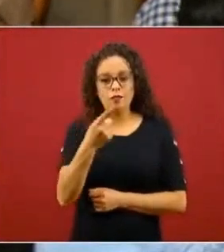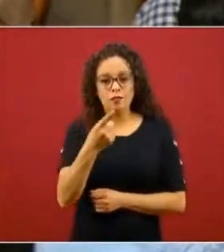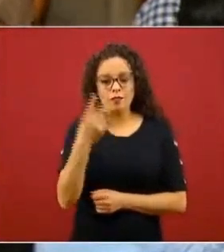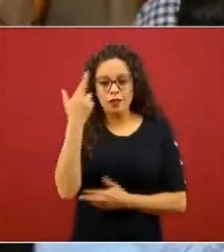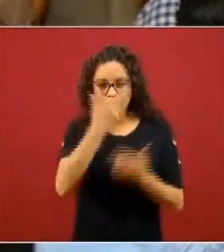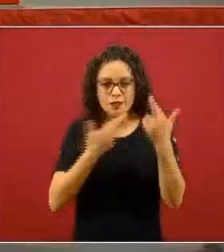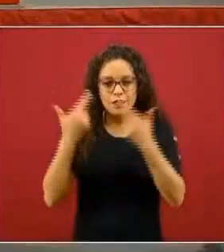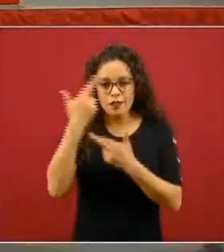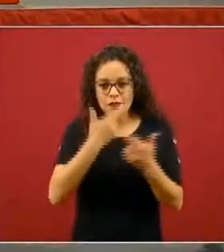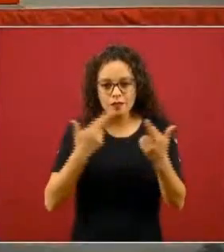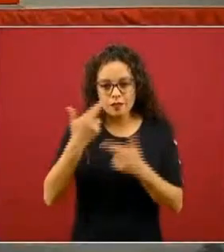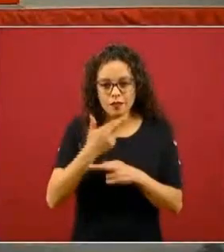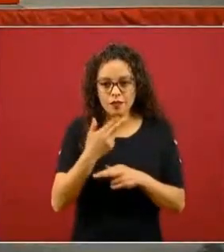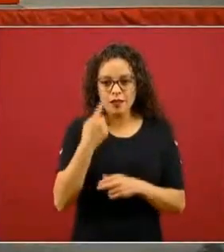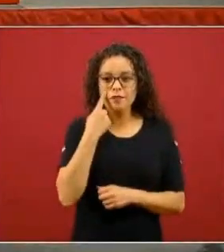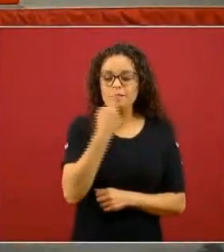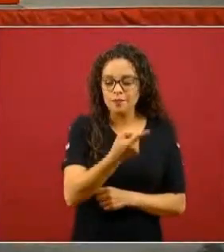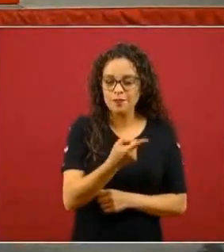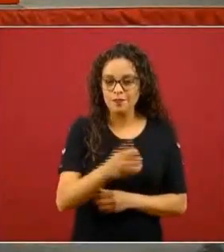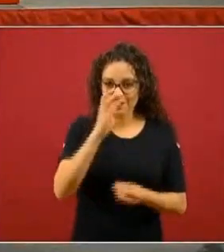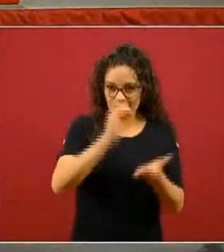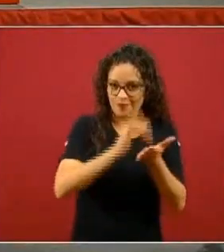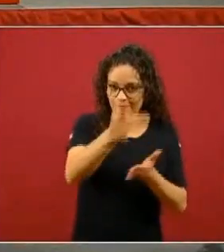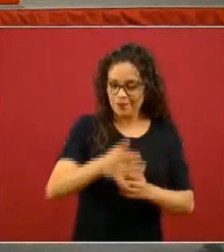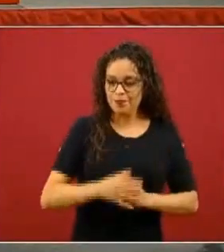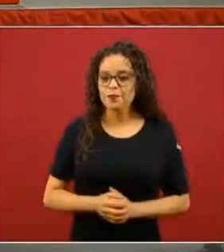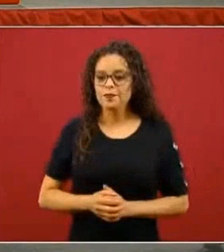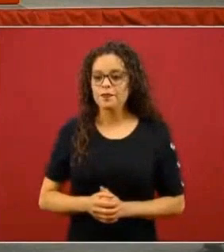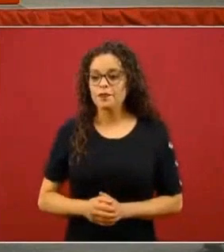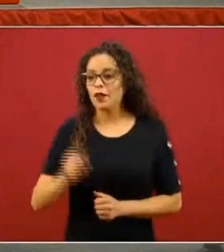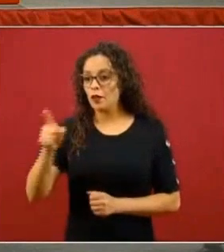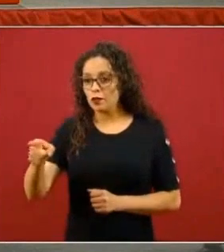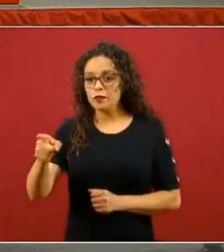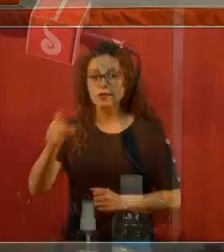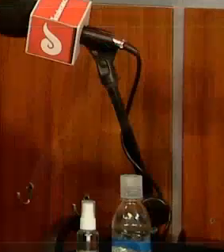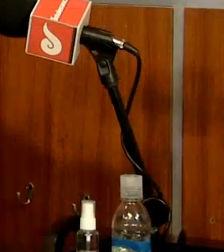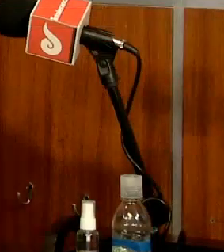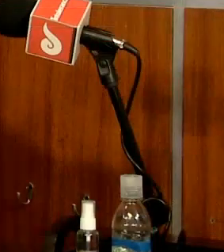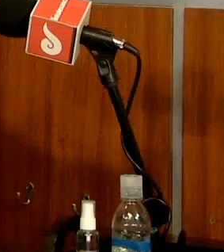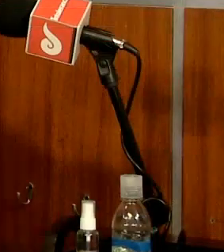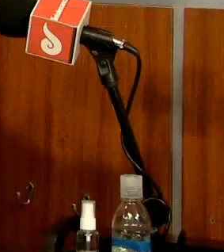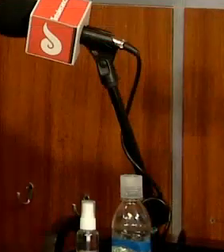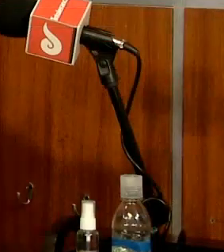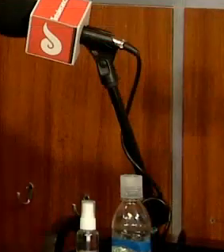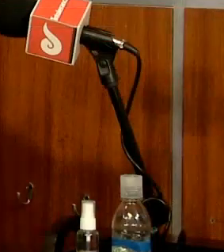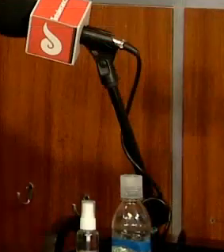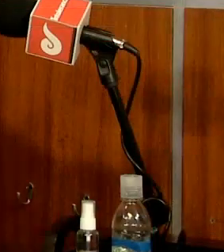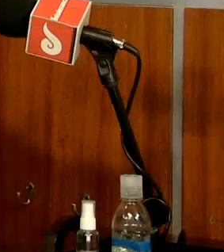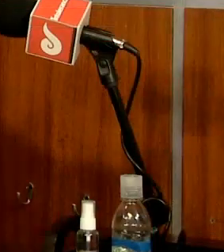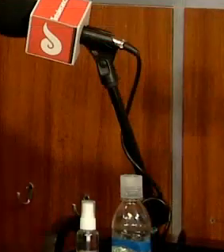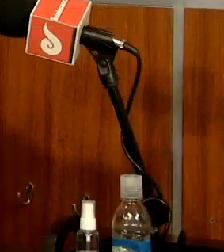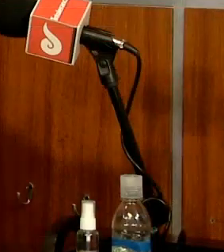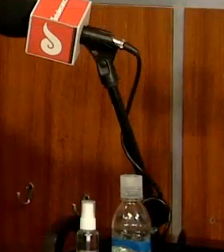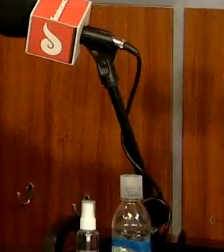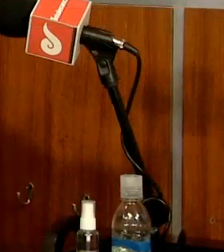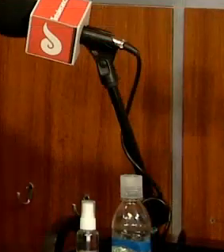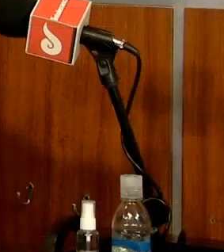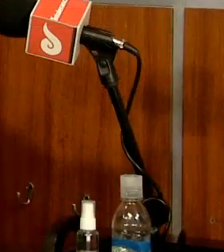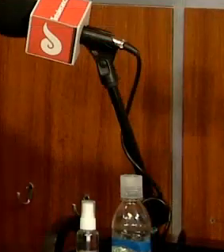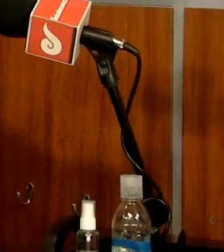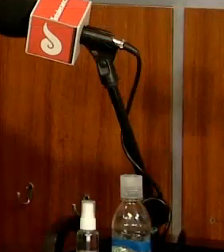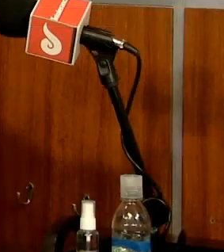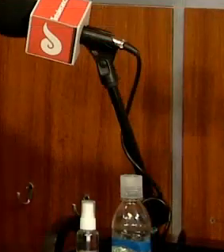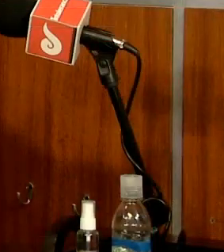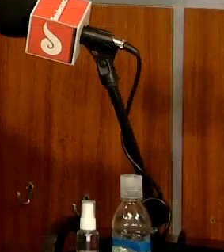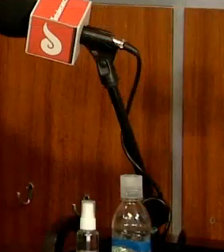gusto. Gracias, el colega que está aquí enfrente, usted y Lilia. Nada más lo que acabamos